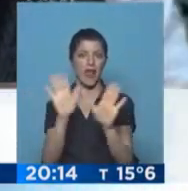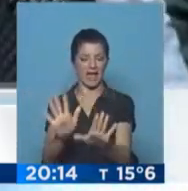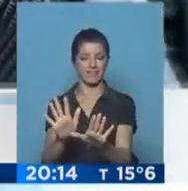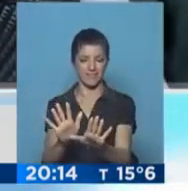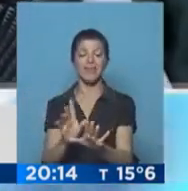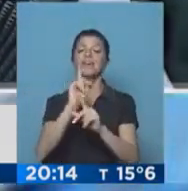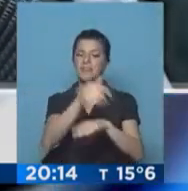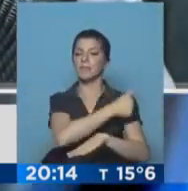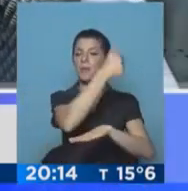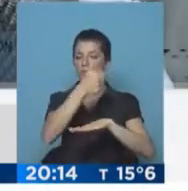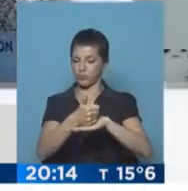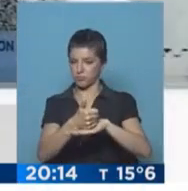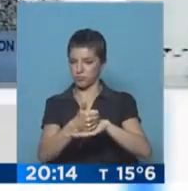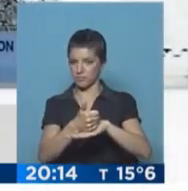histórico